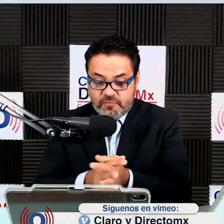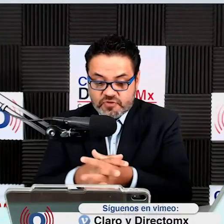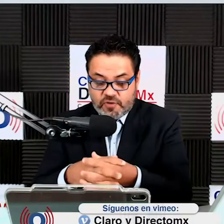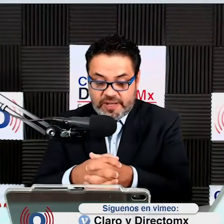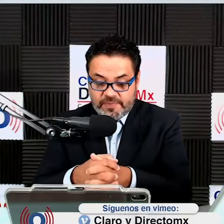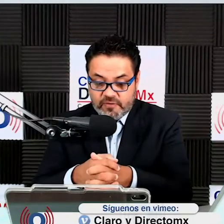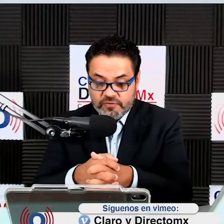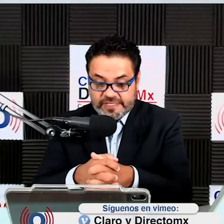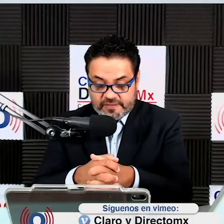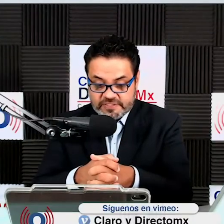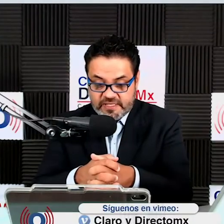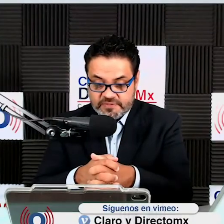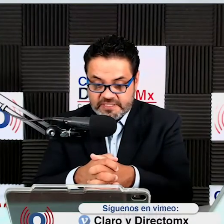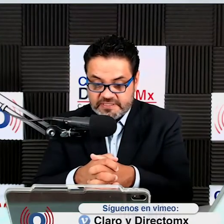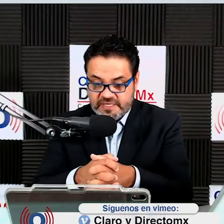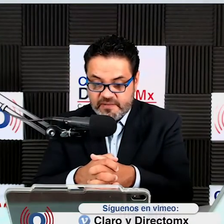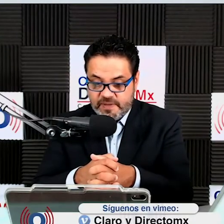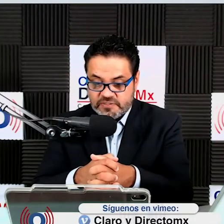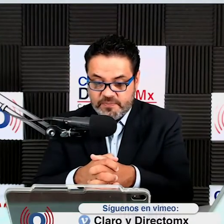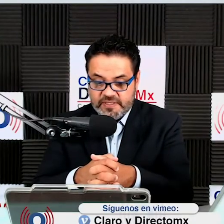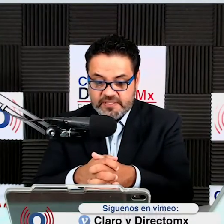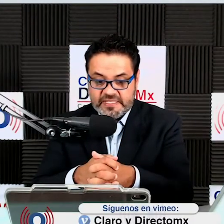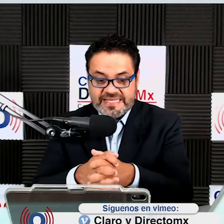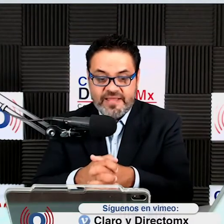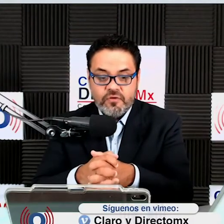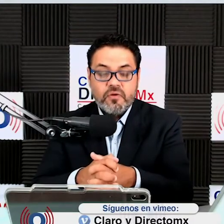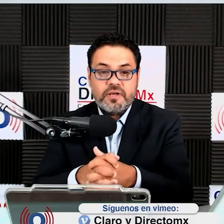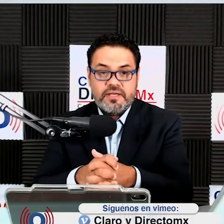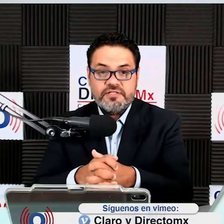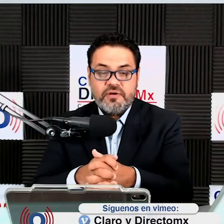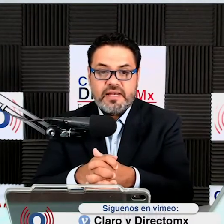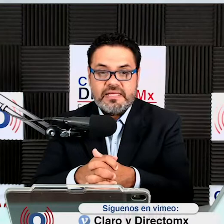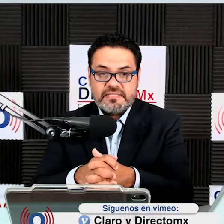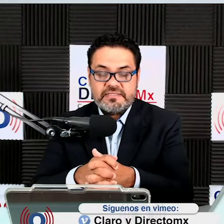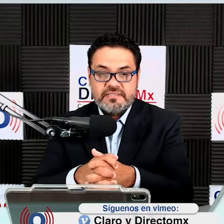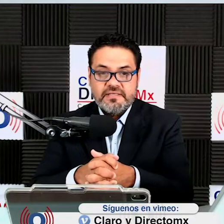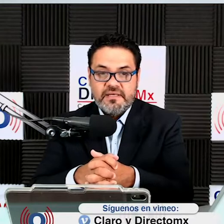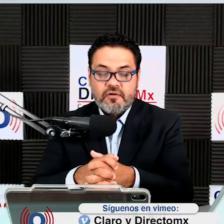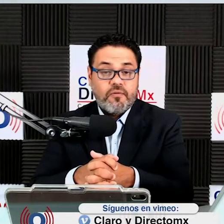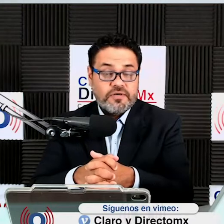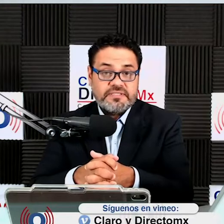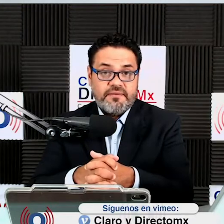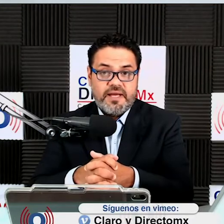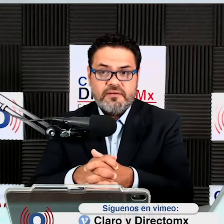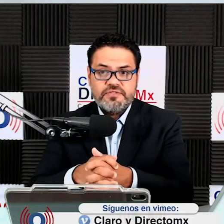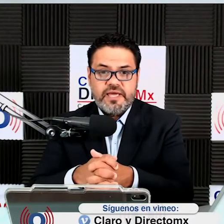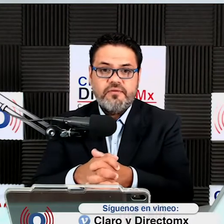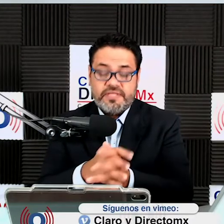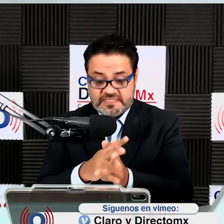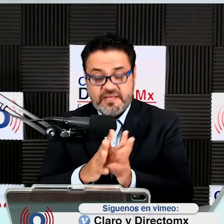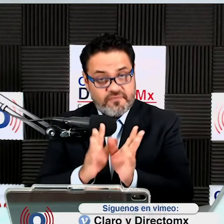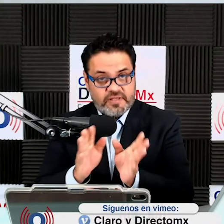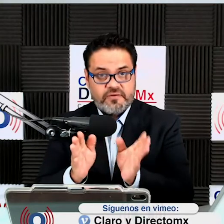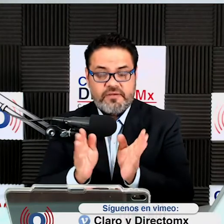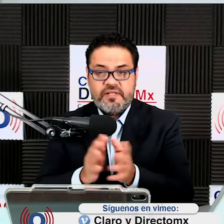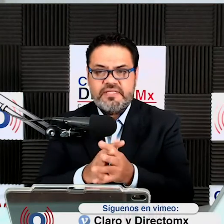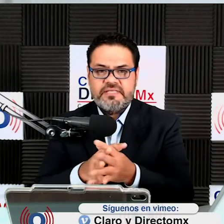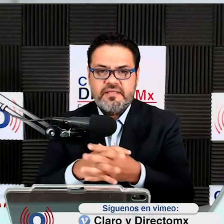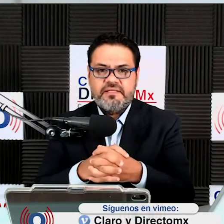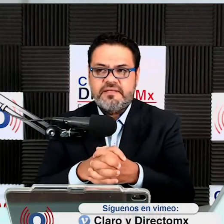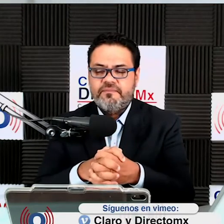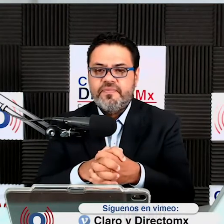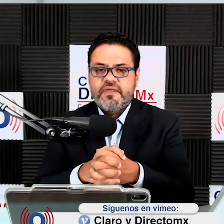Entonces, estamos con la pregunta que nos quedamos antes de ir a la pausa pendientes. ¿Hay o no regreso a clases como estaba anunciado? Y es que en efecto